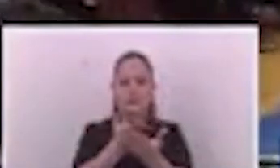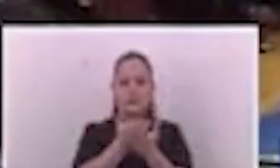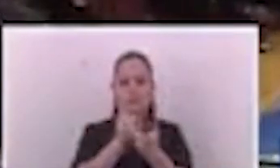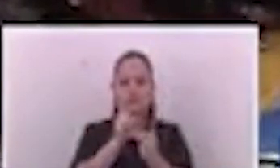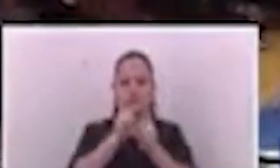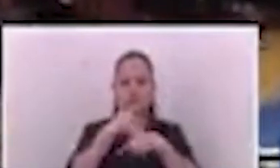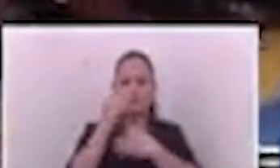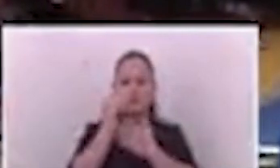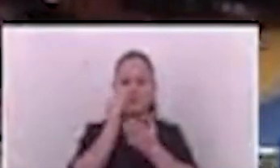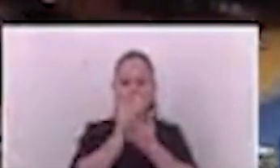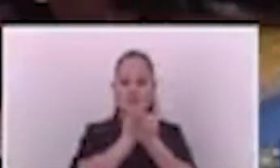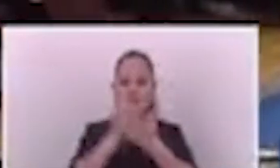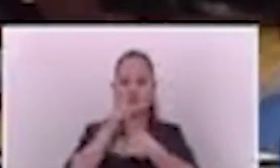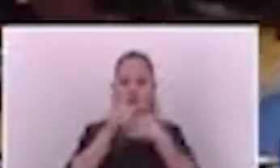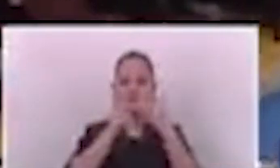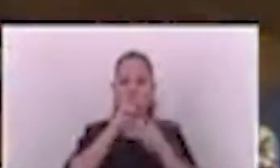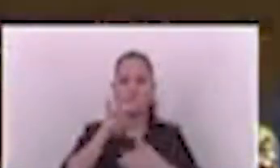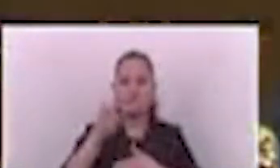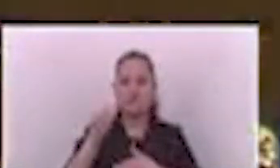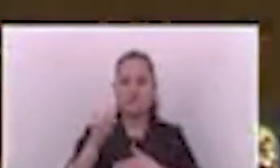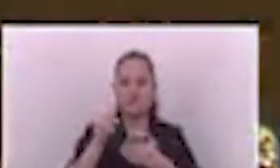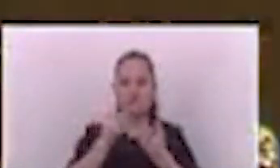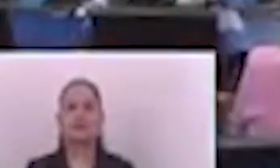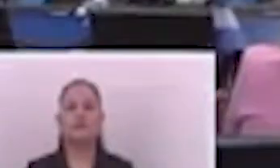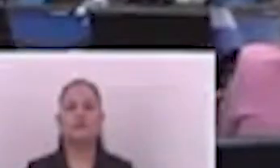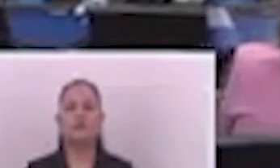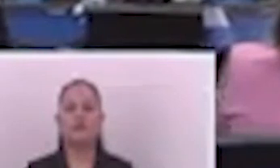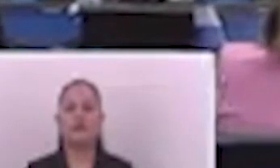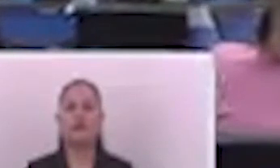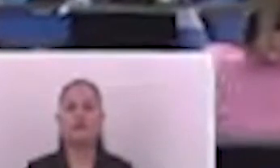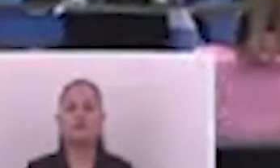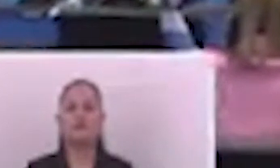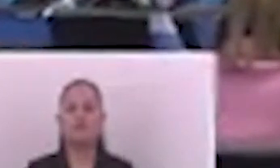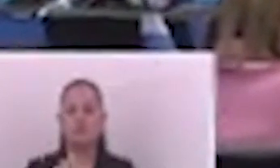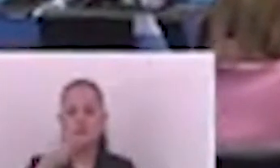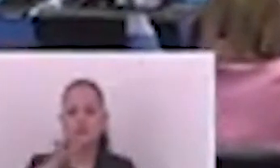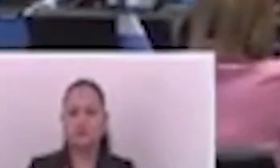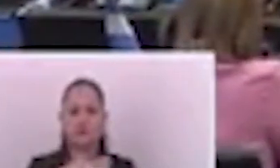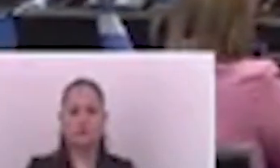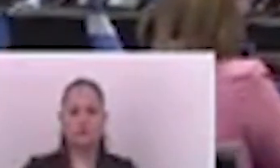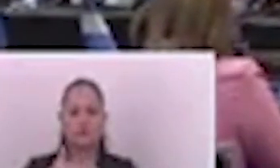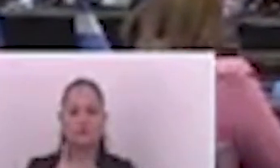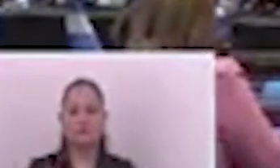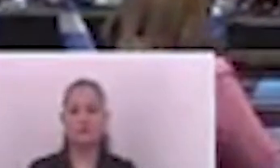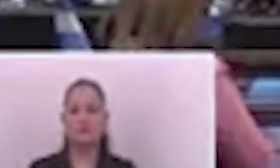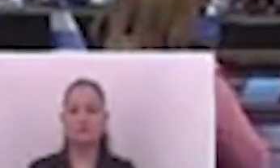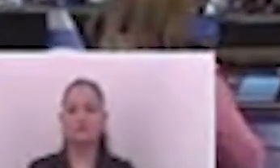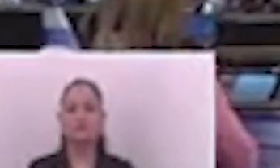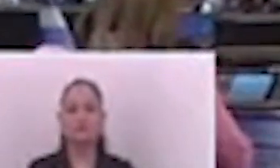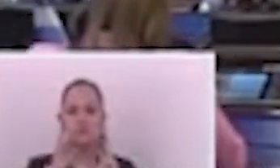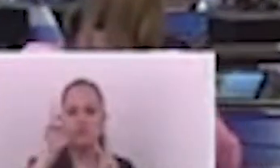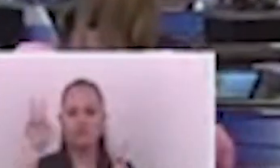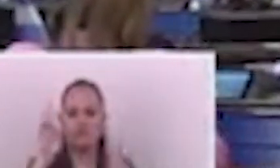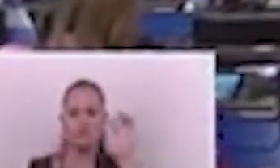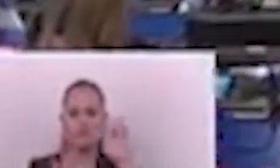esta modificación la reducción de diputados a partir del período legislativo que comprenderá 2024 a 2027 los diputados de cada departamento